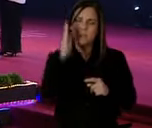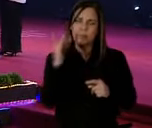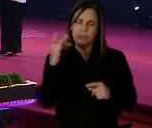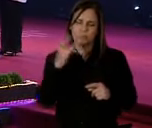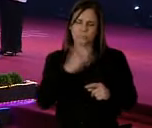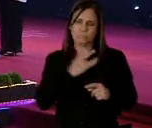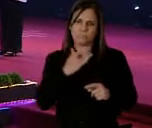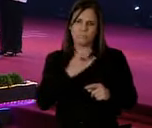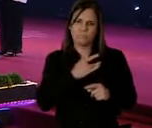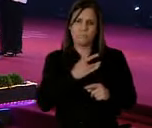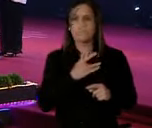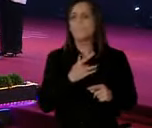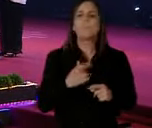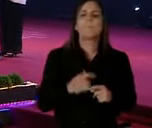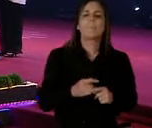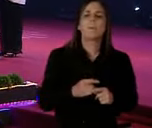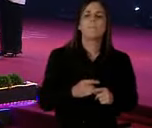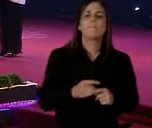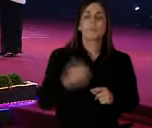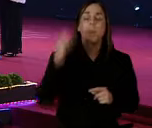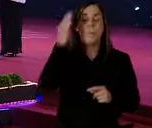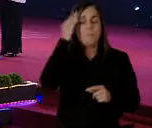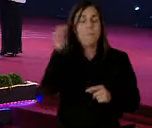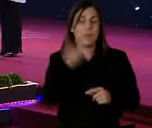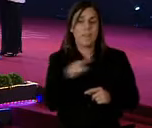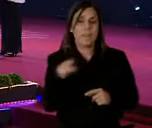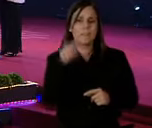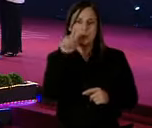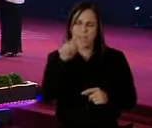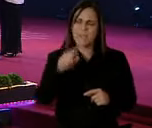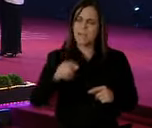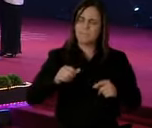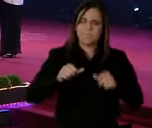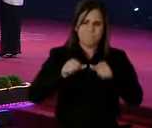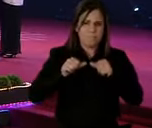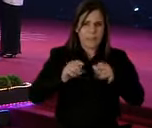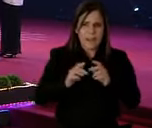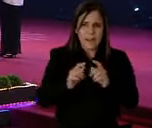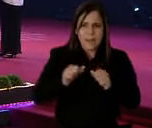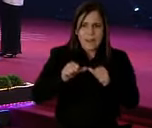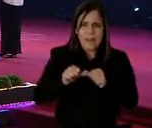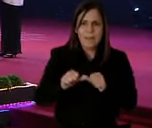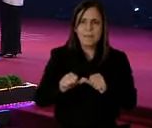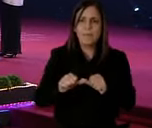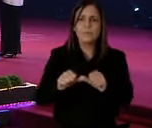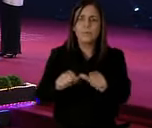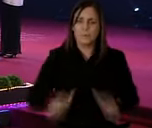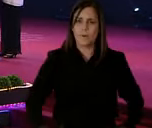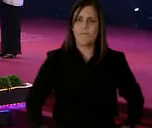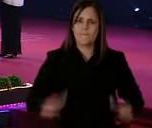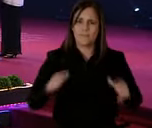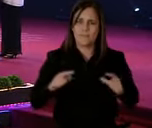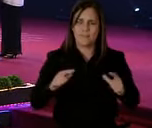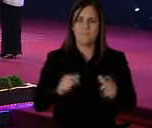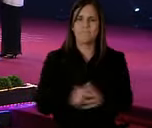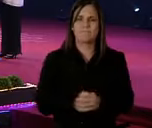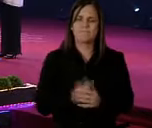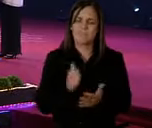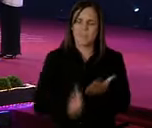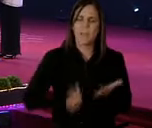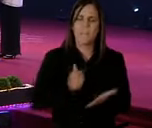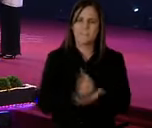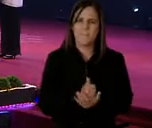por lo que Él hizo, por lo que celebramos el día de hoy. Y a seguir dándole candela. Amén. Así